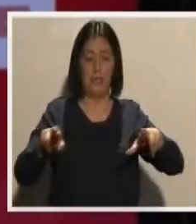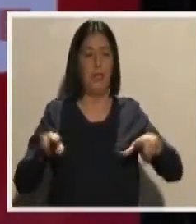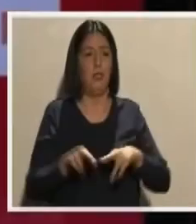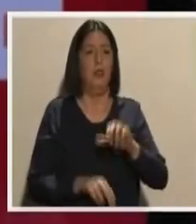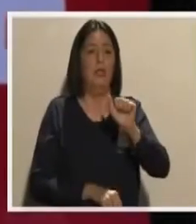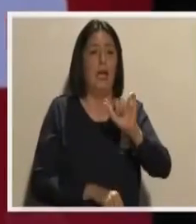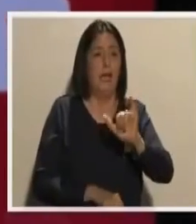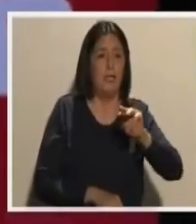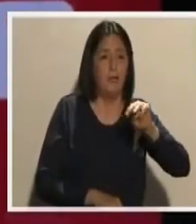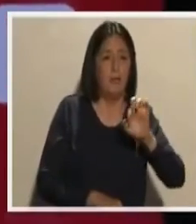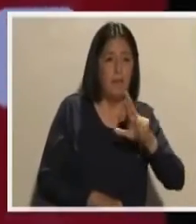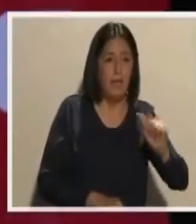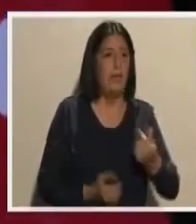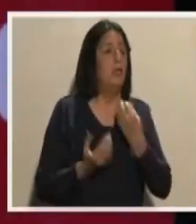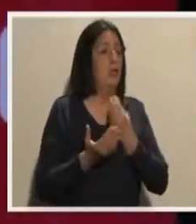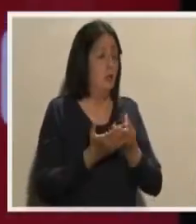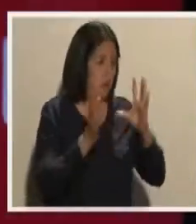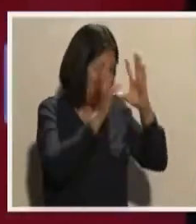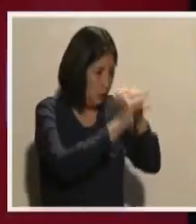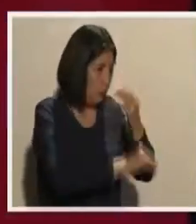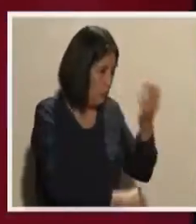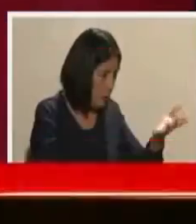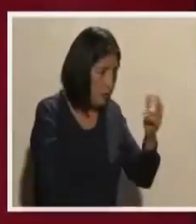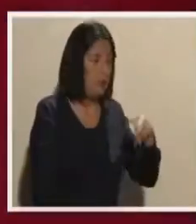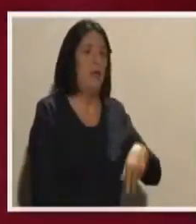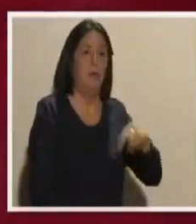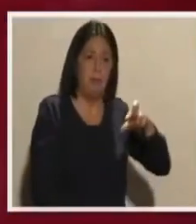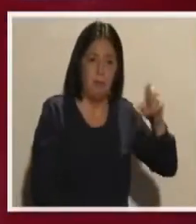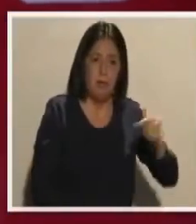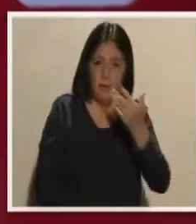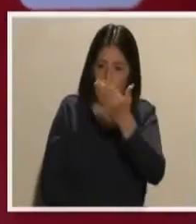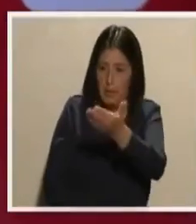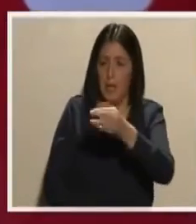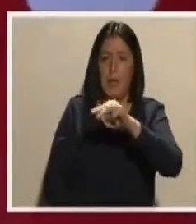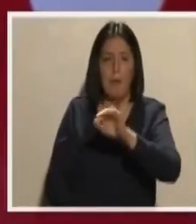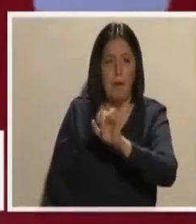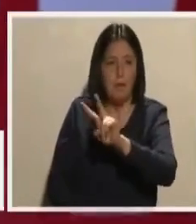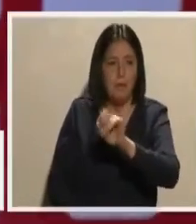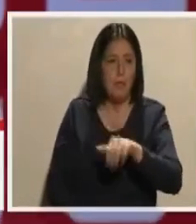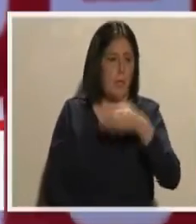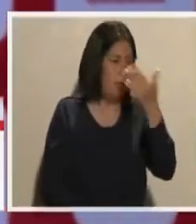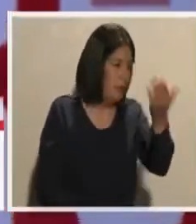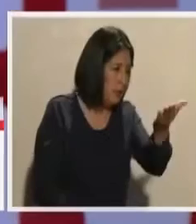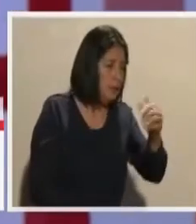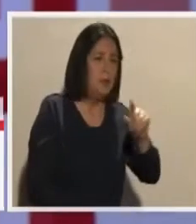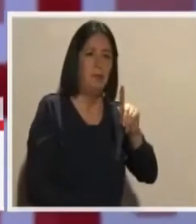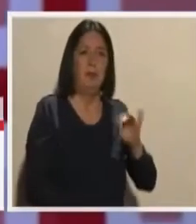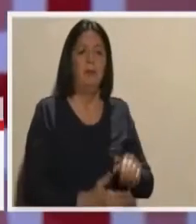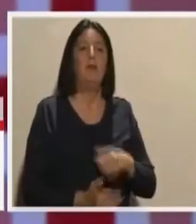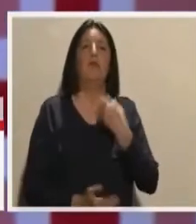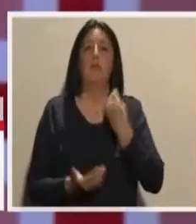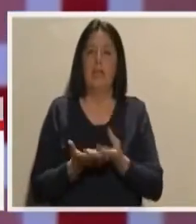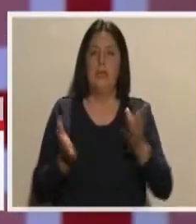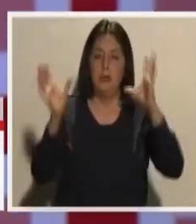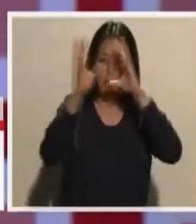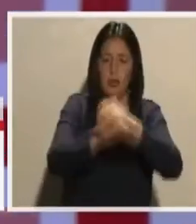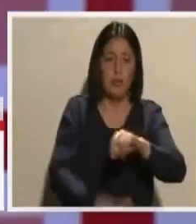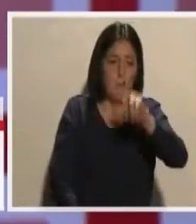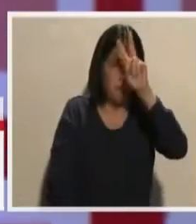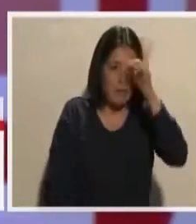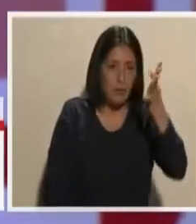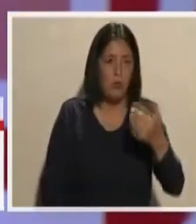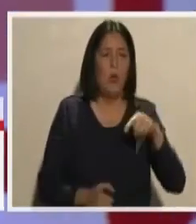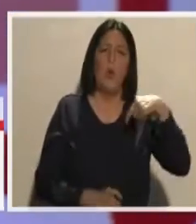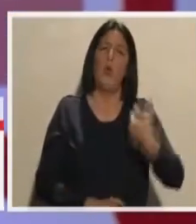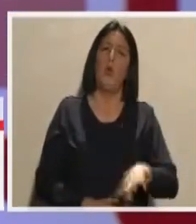buenas noches. Buenas noches, señor Kuczynski, Mávila, Federico, miembros del jurado. Buenas noches, Perú. Somos un